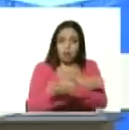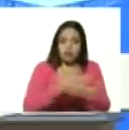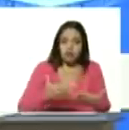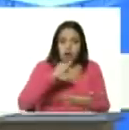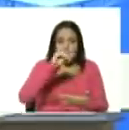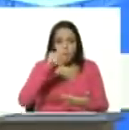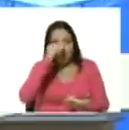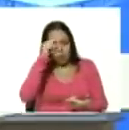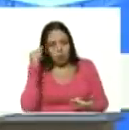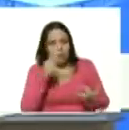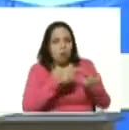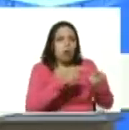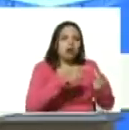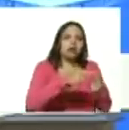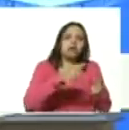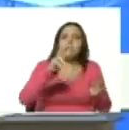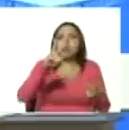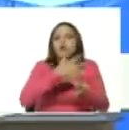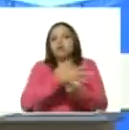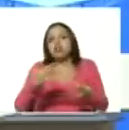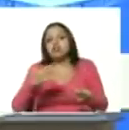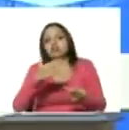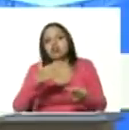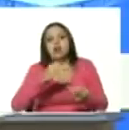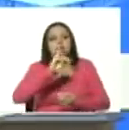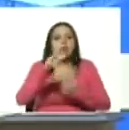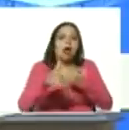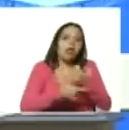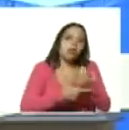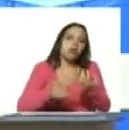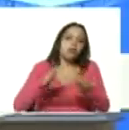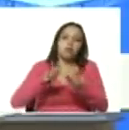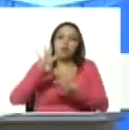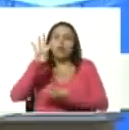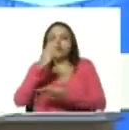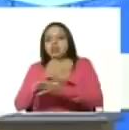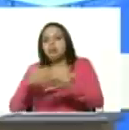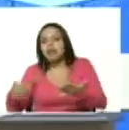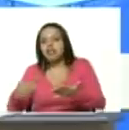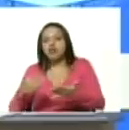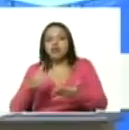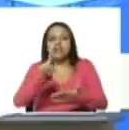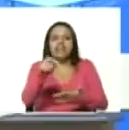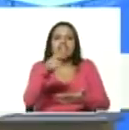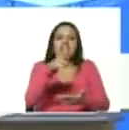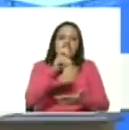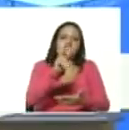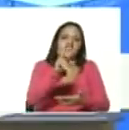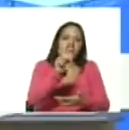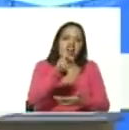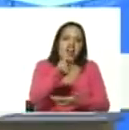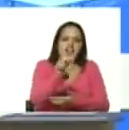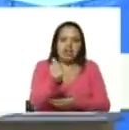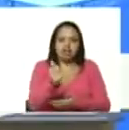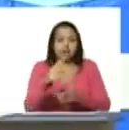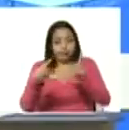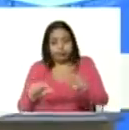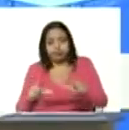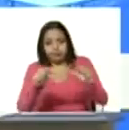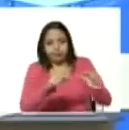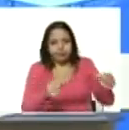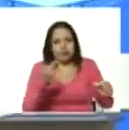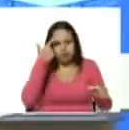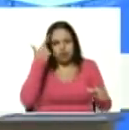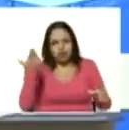millones de cash para Guaidó, 4 millones y medio para Freddy Guevara, una minucia, pues yo sé que Luis Florido se